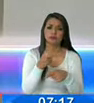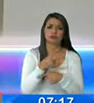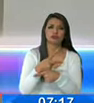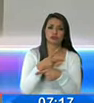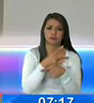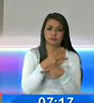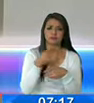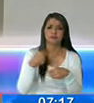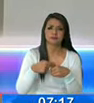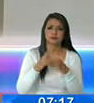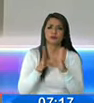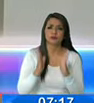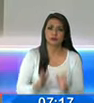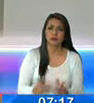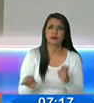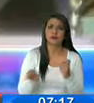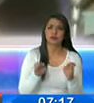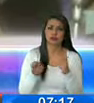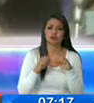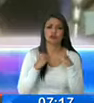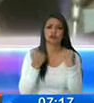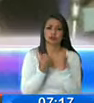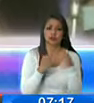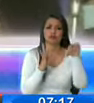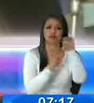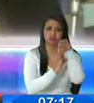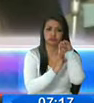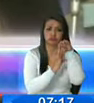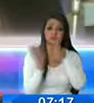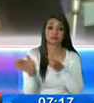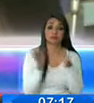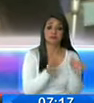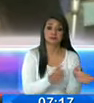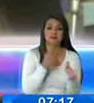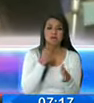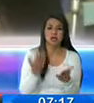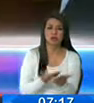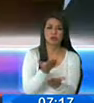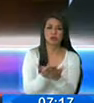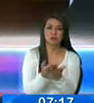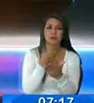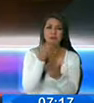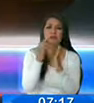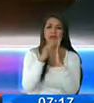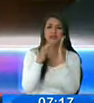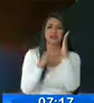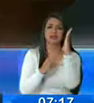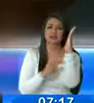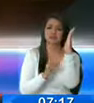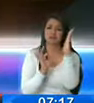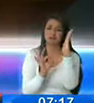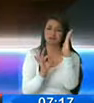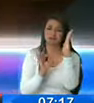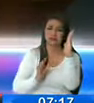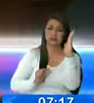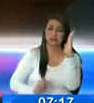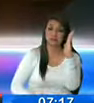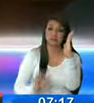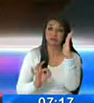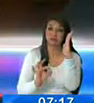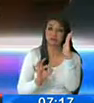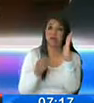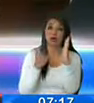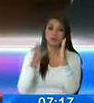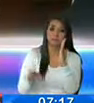Consejo de Participación Ciudadana y Control Social. A cambio, proponen filtros. Pero ya para este primer debate hemos incrementado